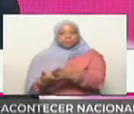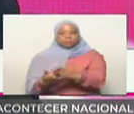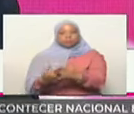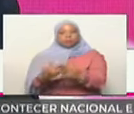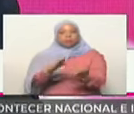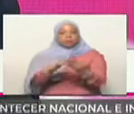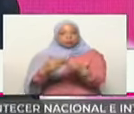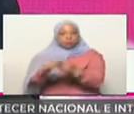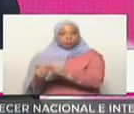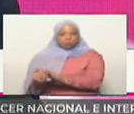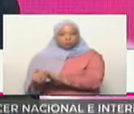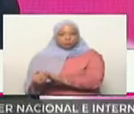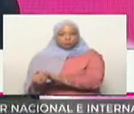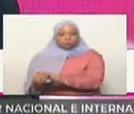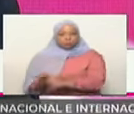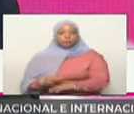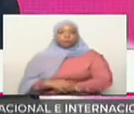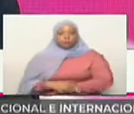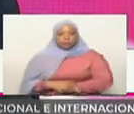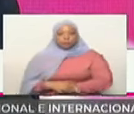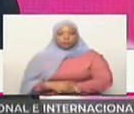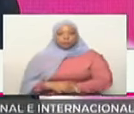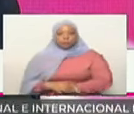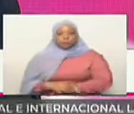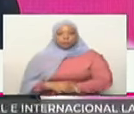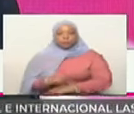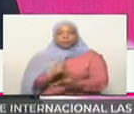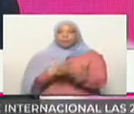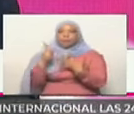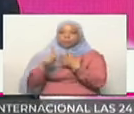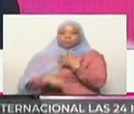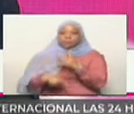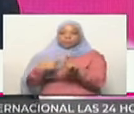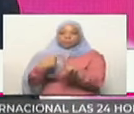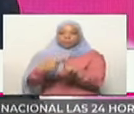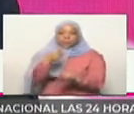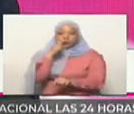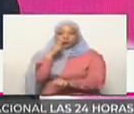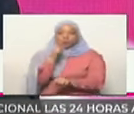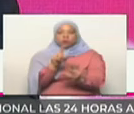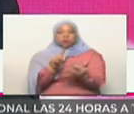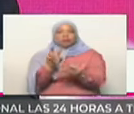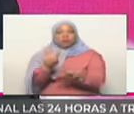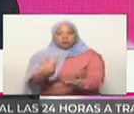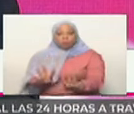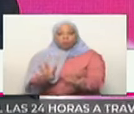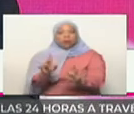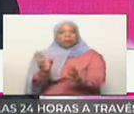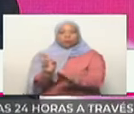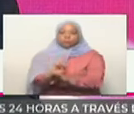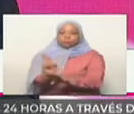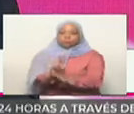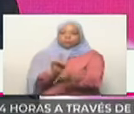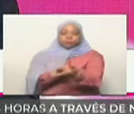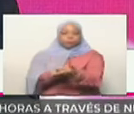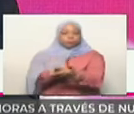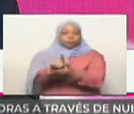comunal. Nos fuimos del programa con Maduro Más directo.